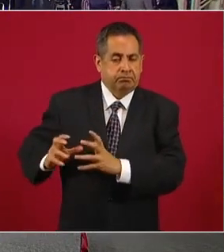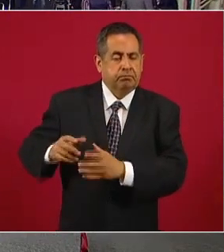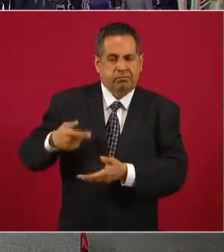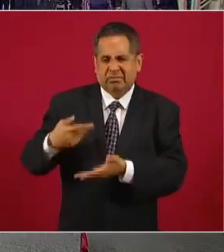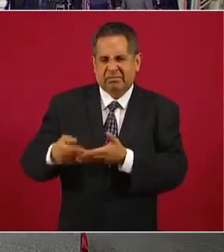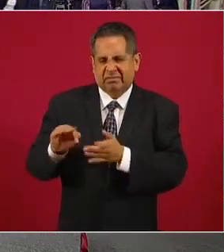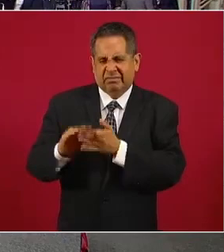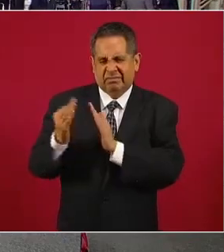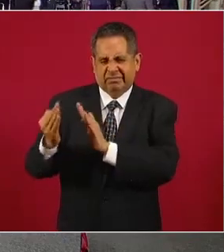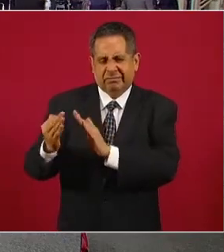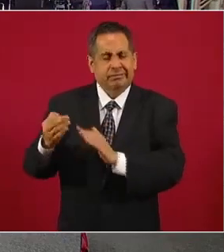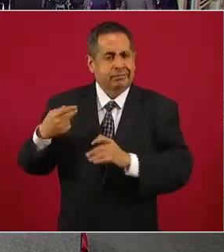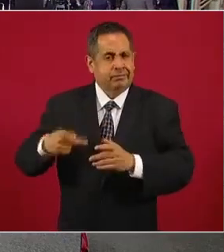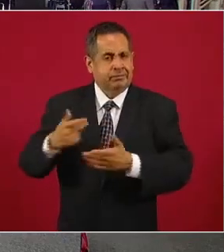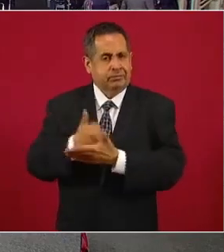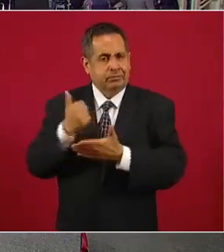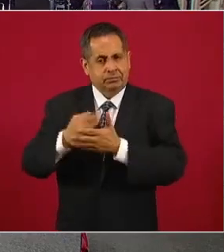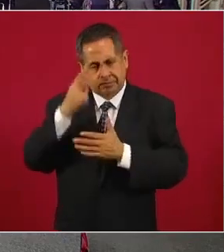cerca del aeropuerto de la Ciudad de México.